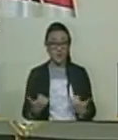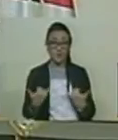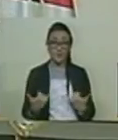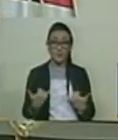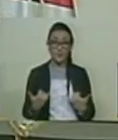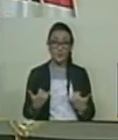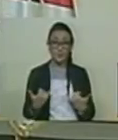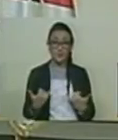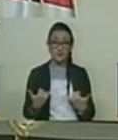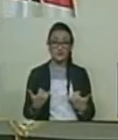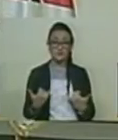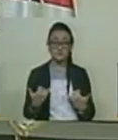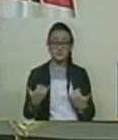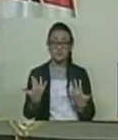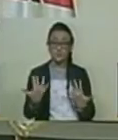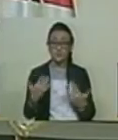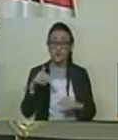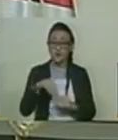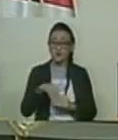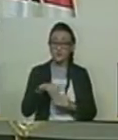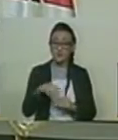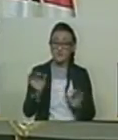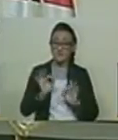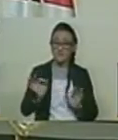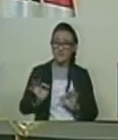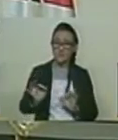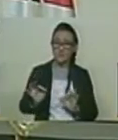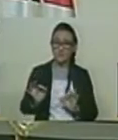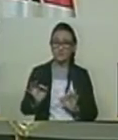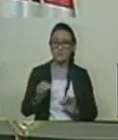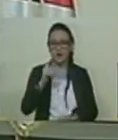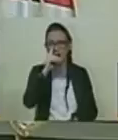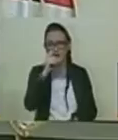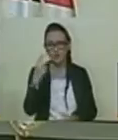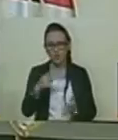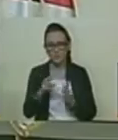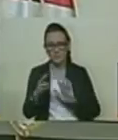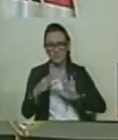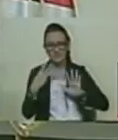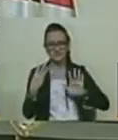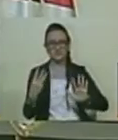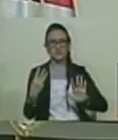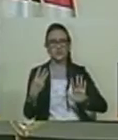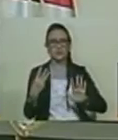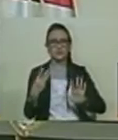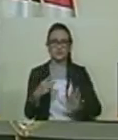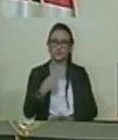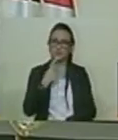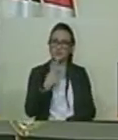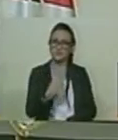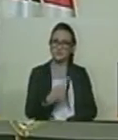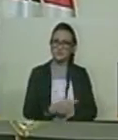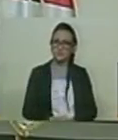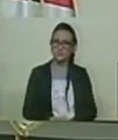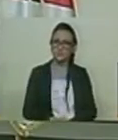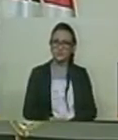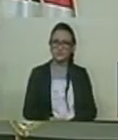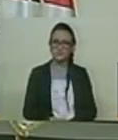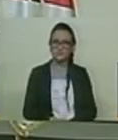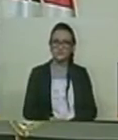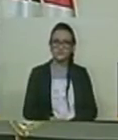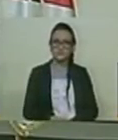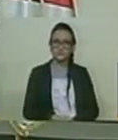El clima electoral necesario de un año 2018 que dijimos, lo dijimos,